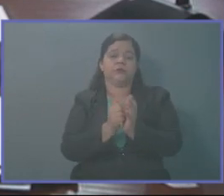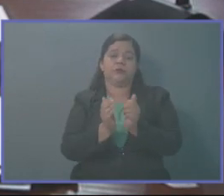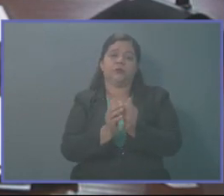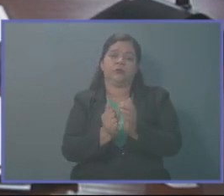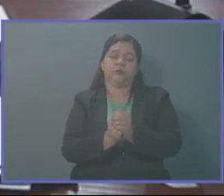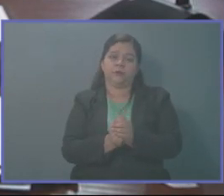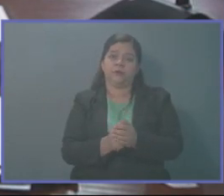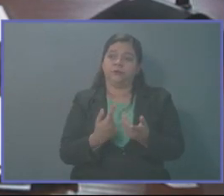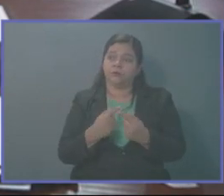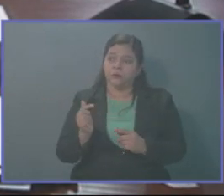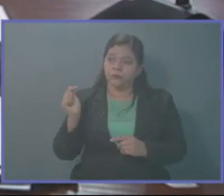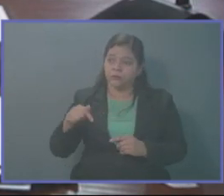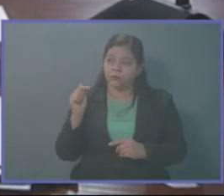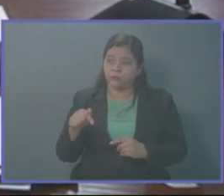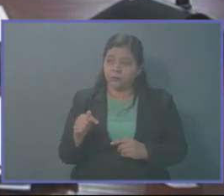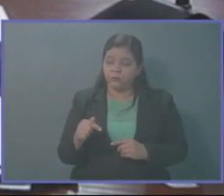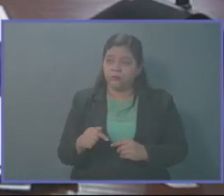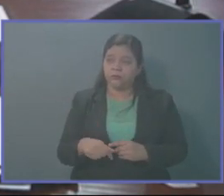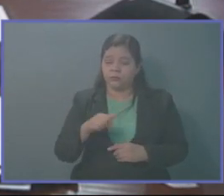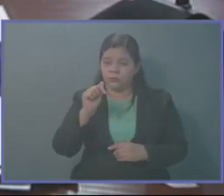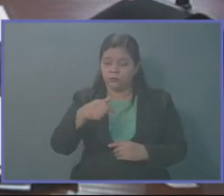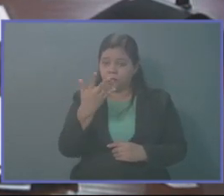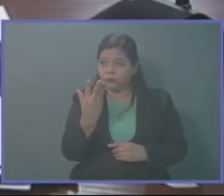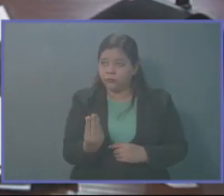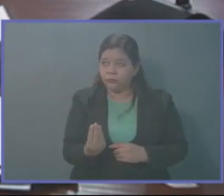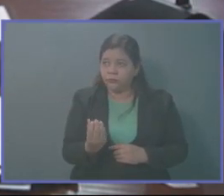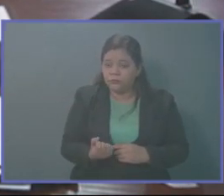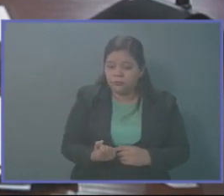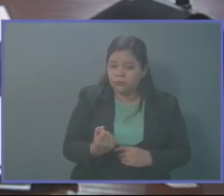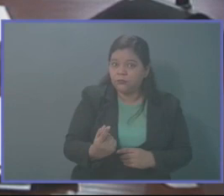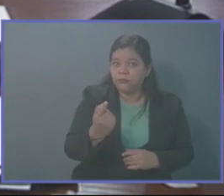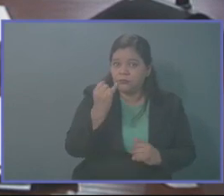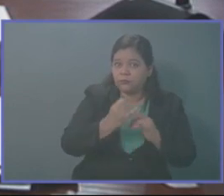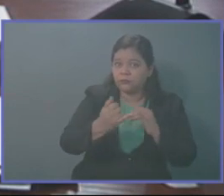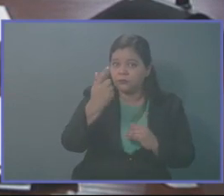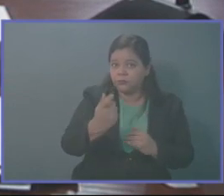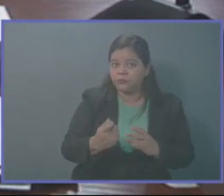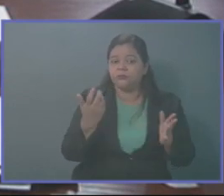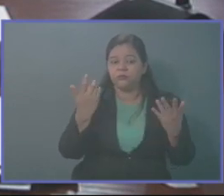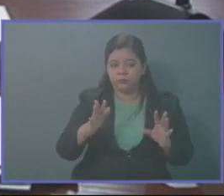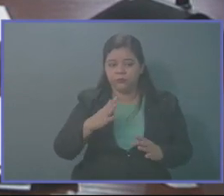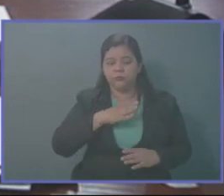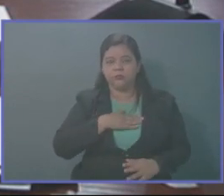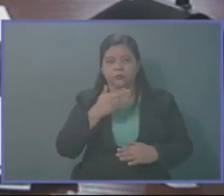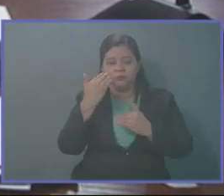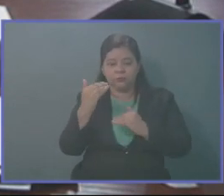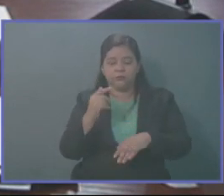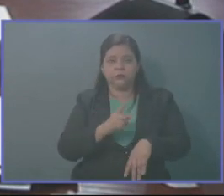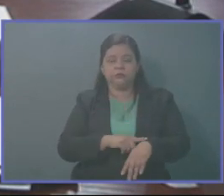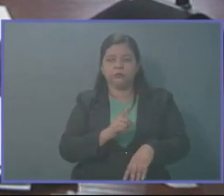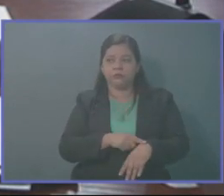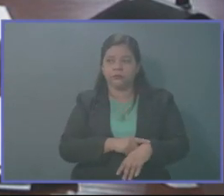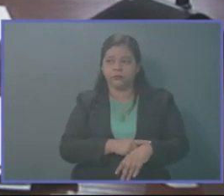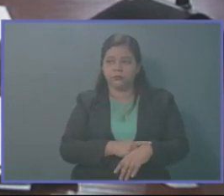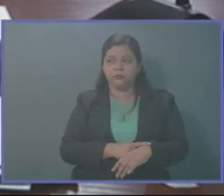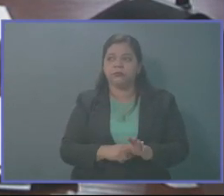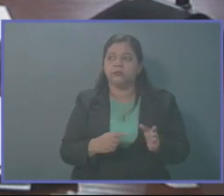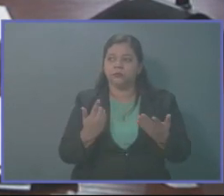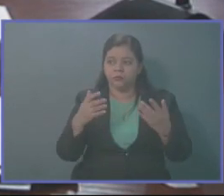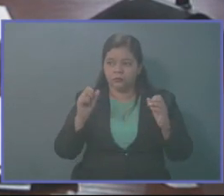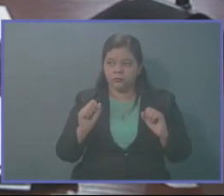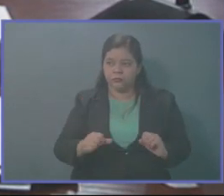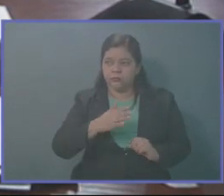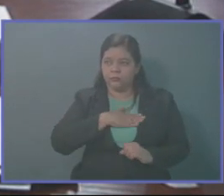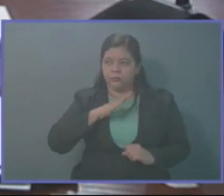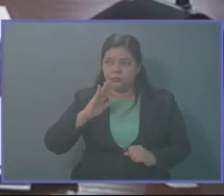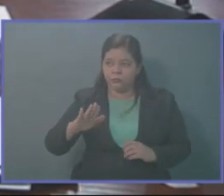hoy, ante la fecha fatal del fin de mes, se pueda contar con un plazo de extensión para cumplir